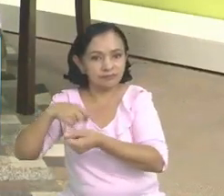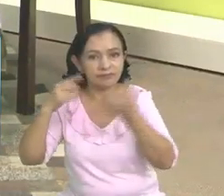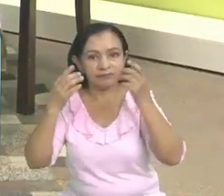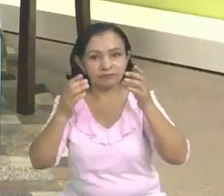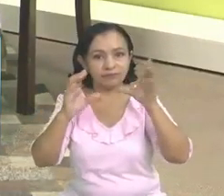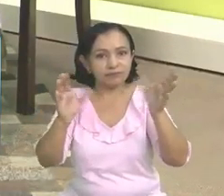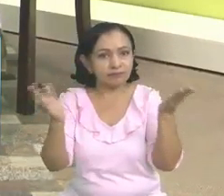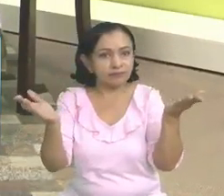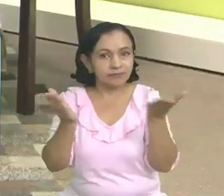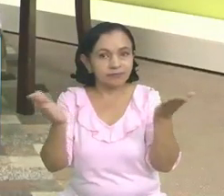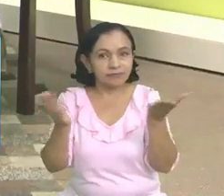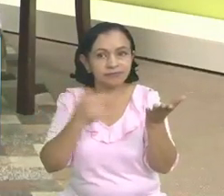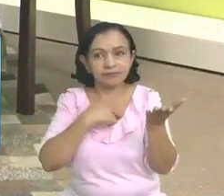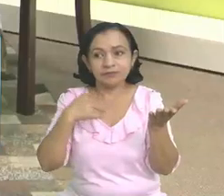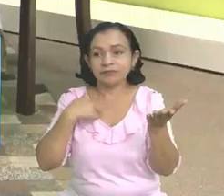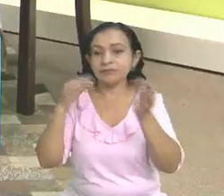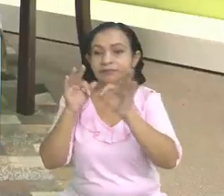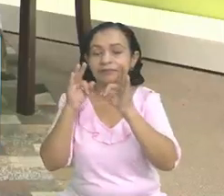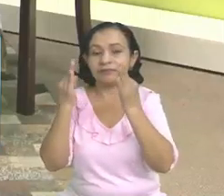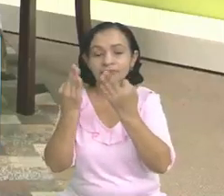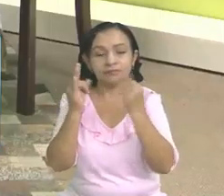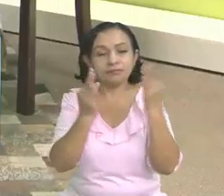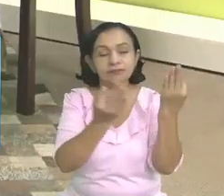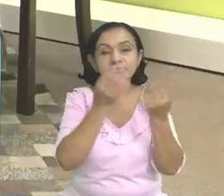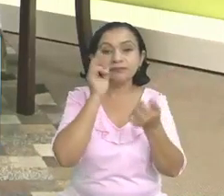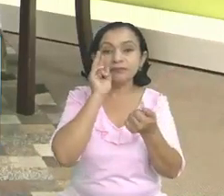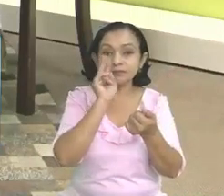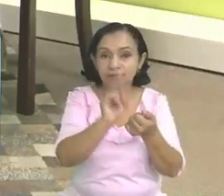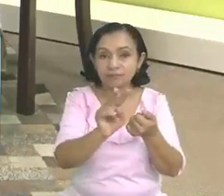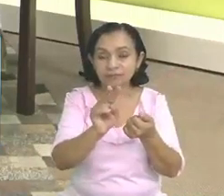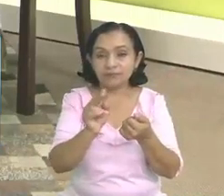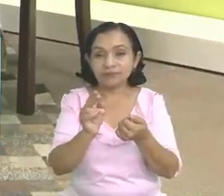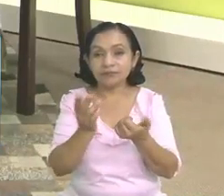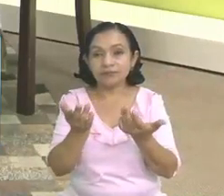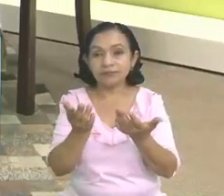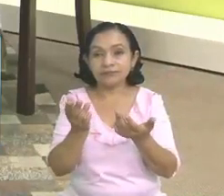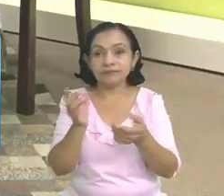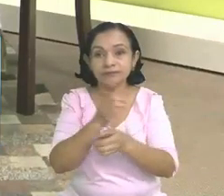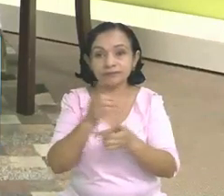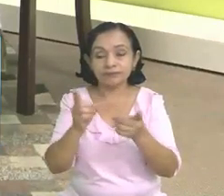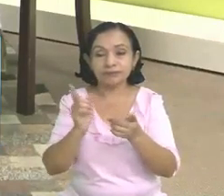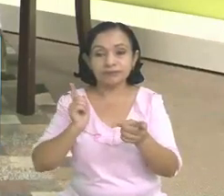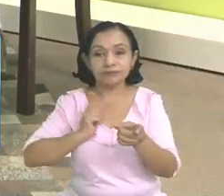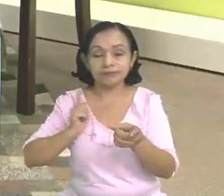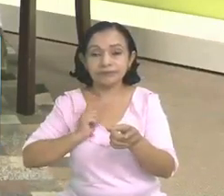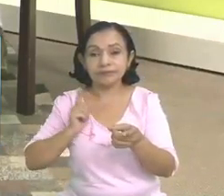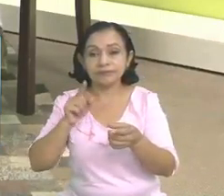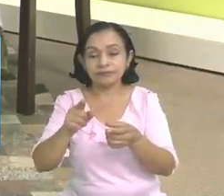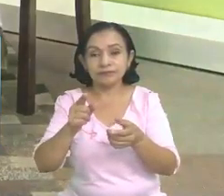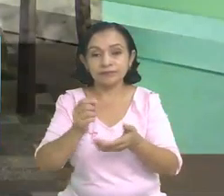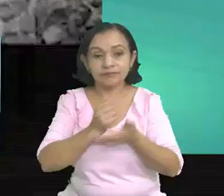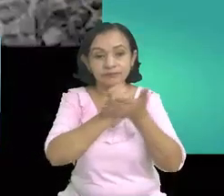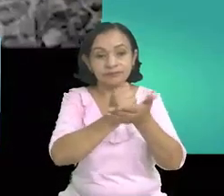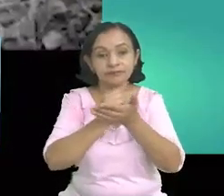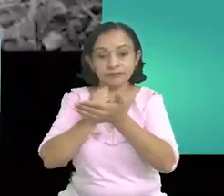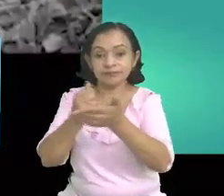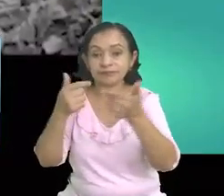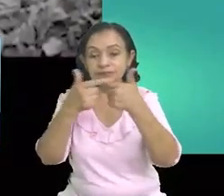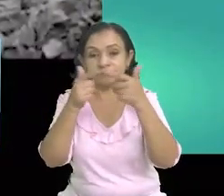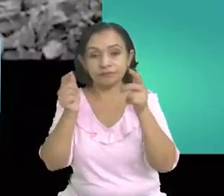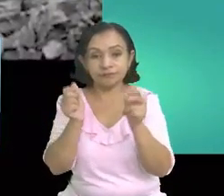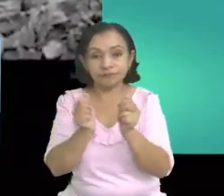son las que en la familia hay que identificar en qué momento debes de tener esa solidaridad de grupo, digamos,